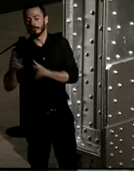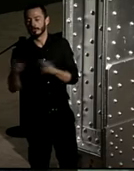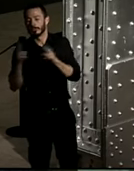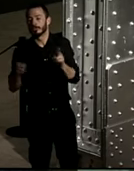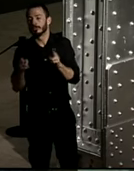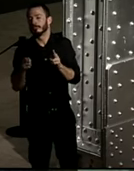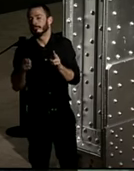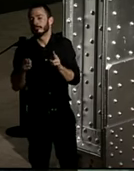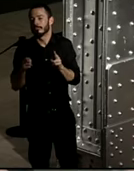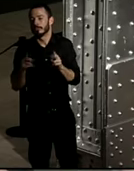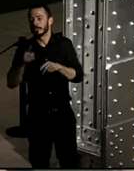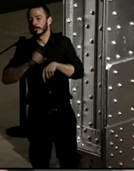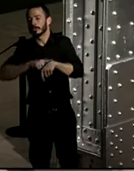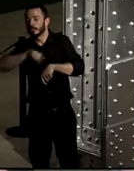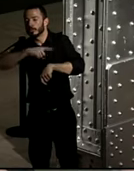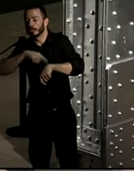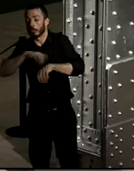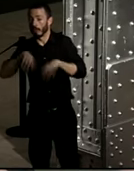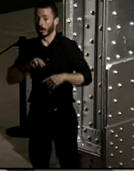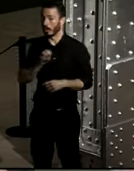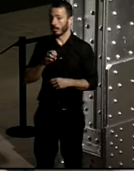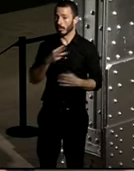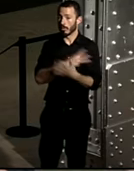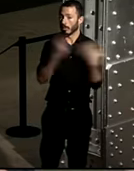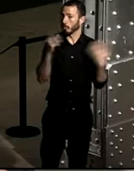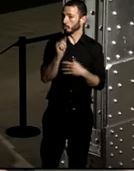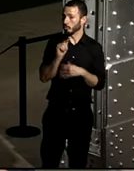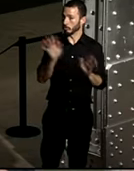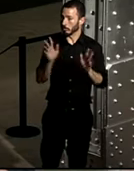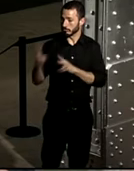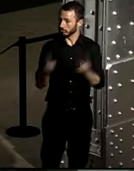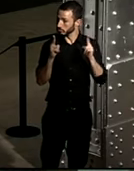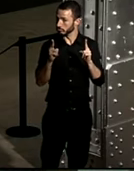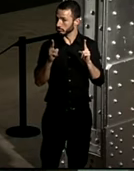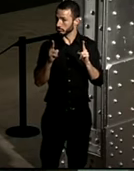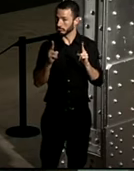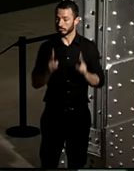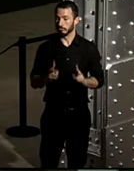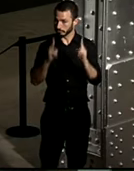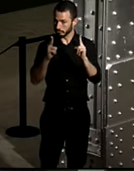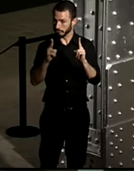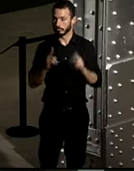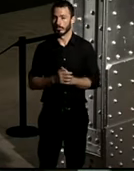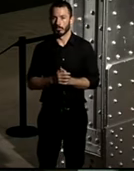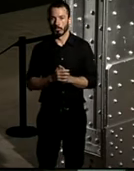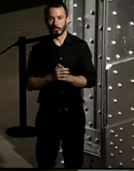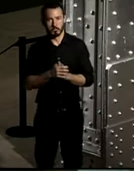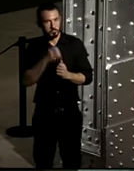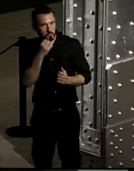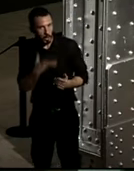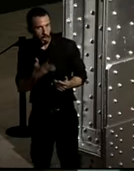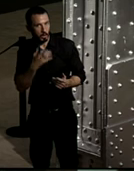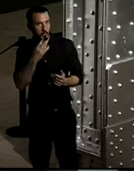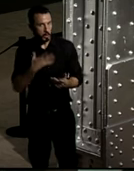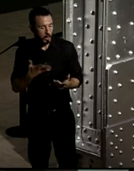he quitado 18 minutos. Bueno, sí, más o menos lo que... Pero no de los minutos, dices del